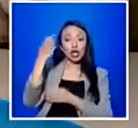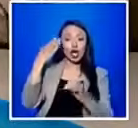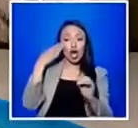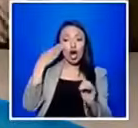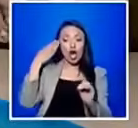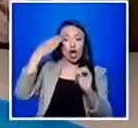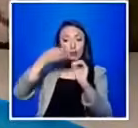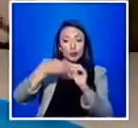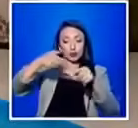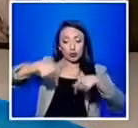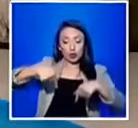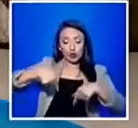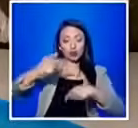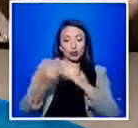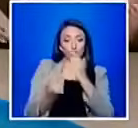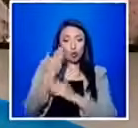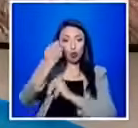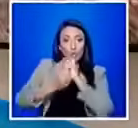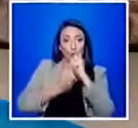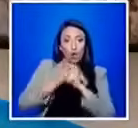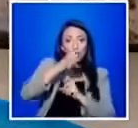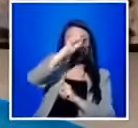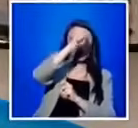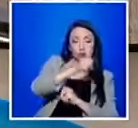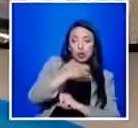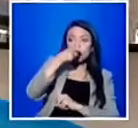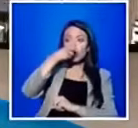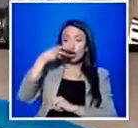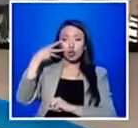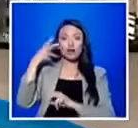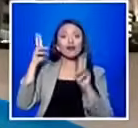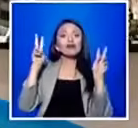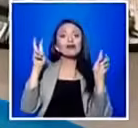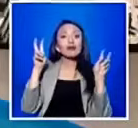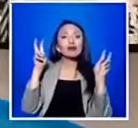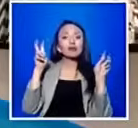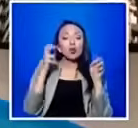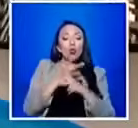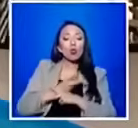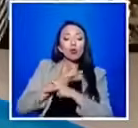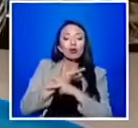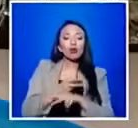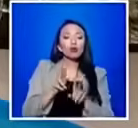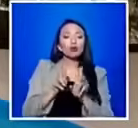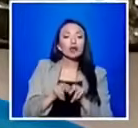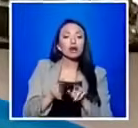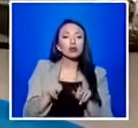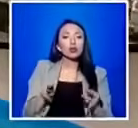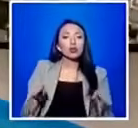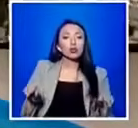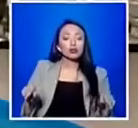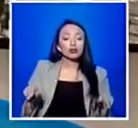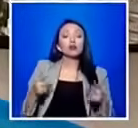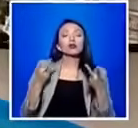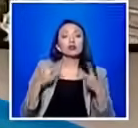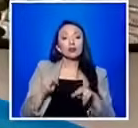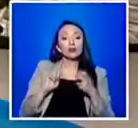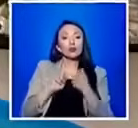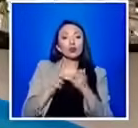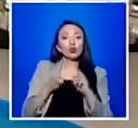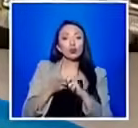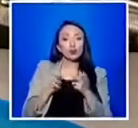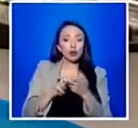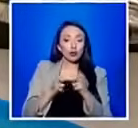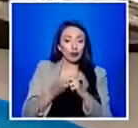este nuevo periodo lectivo en la Sierra y Amazonía incluir materias relacionadas a aquellos problemas o situaciones con